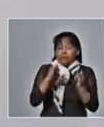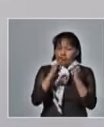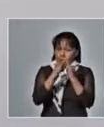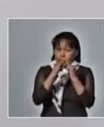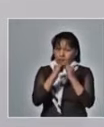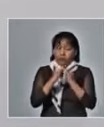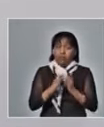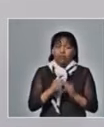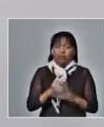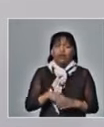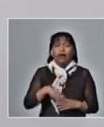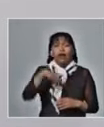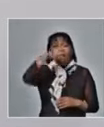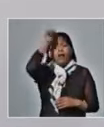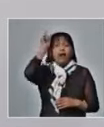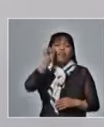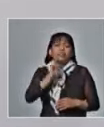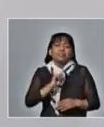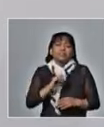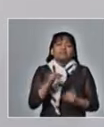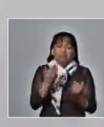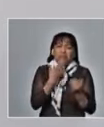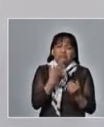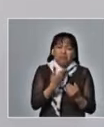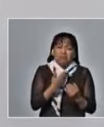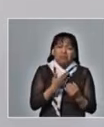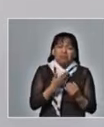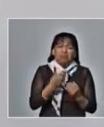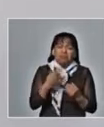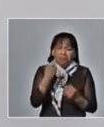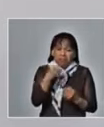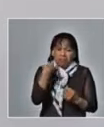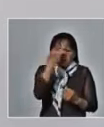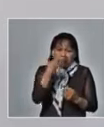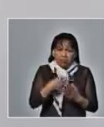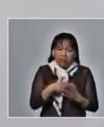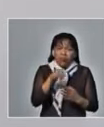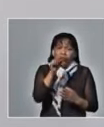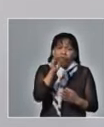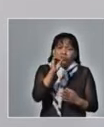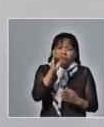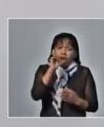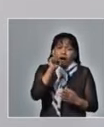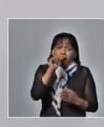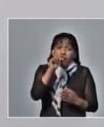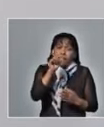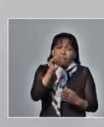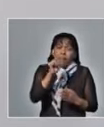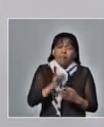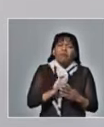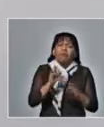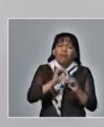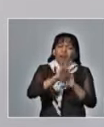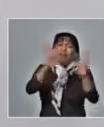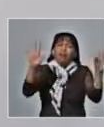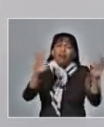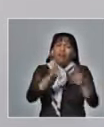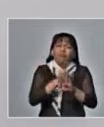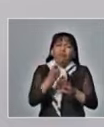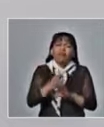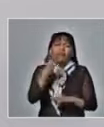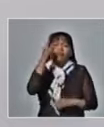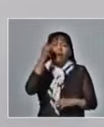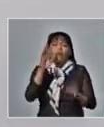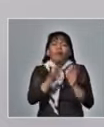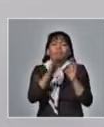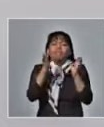la candidata de Acción Nacional, me parece muy bien el análisis que hizo el SOAPA, pero ¿por qué no se transparenta? ¿Por qué no conocemos la concesión de Aguas de Puebla?